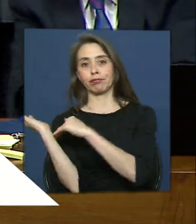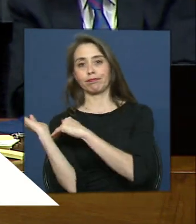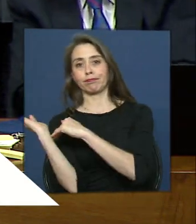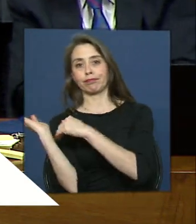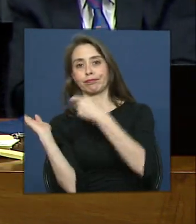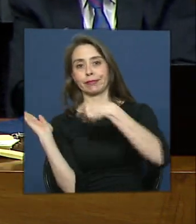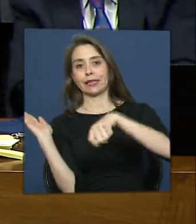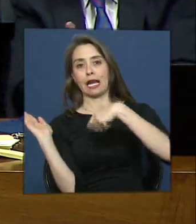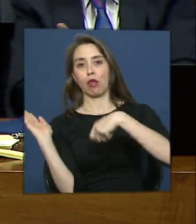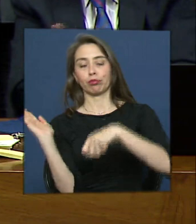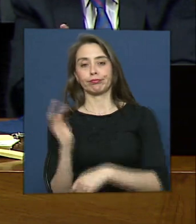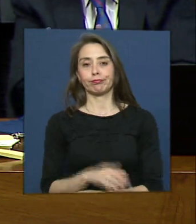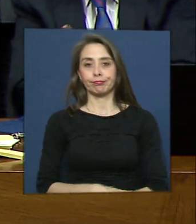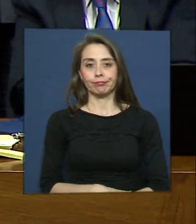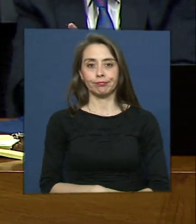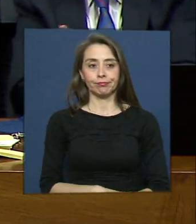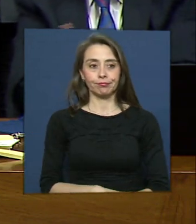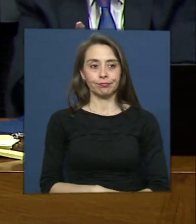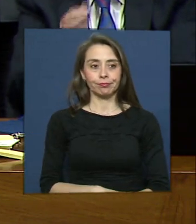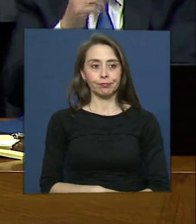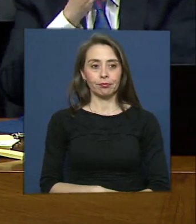Senado.